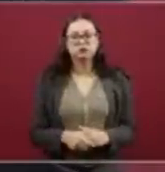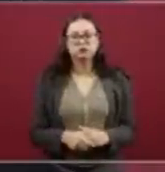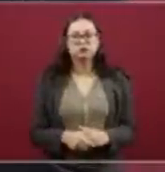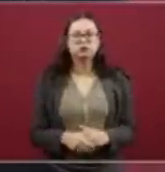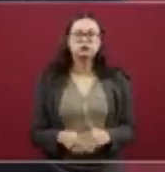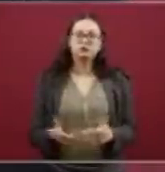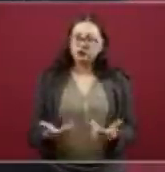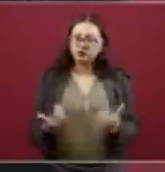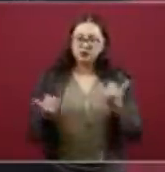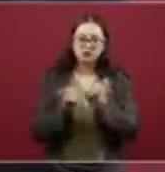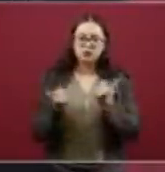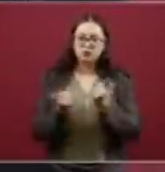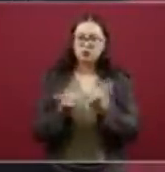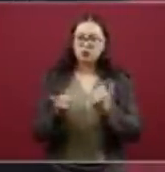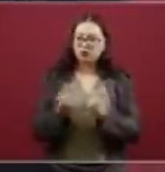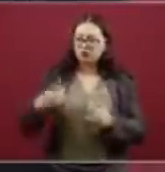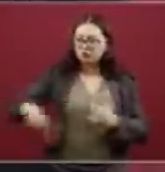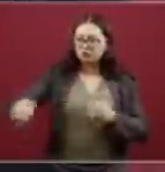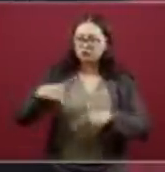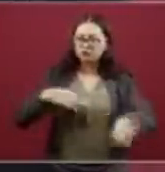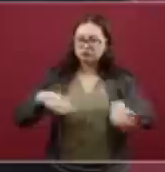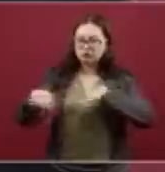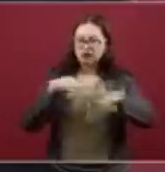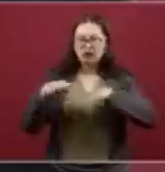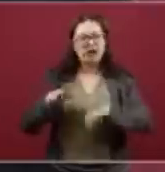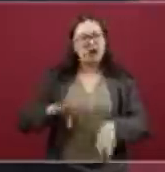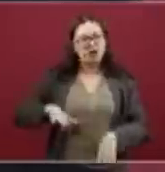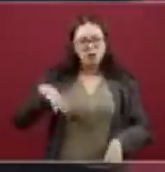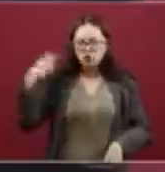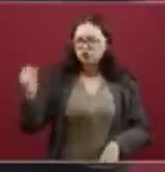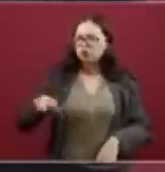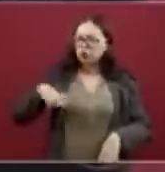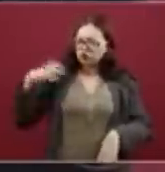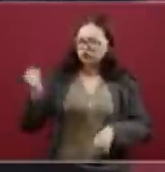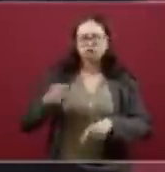sobreexplotación de los trabajadores